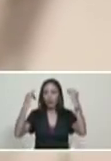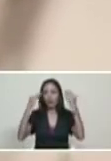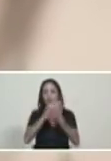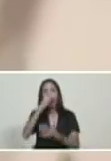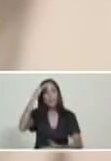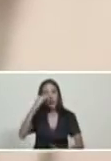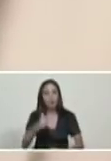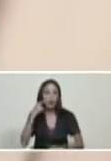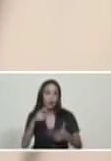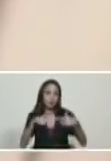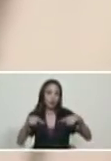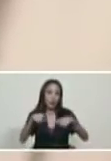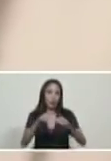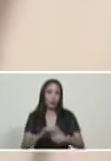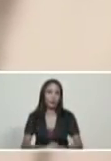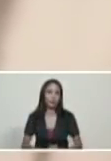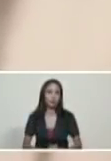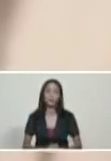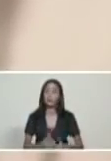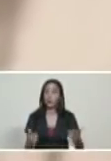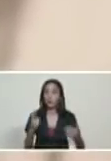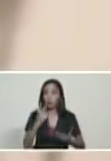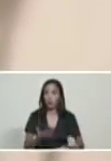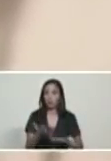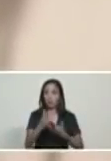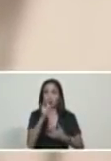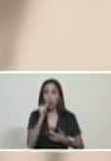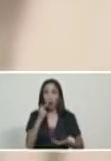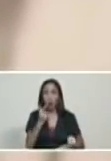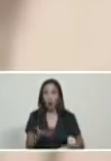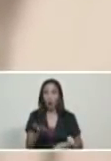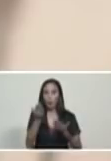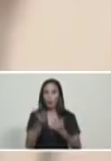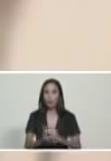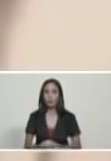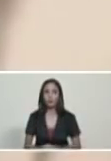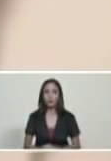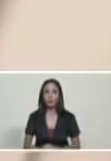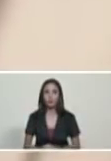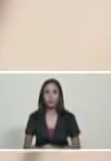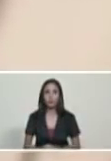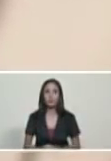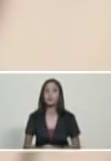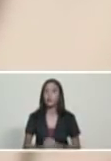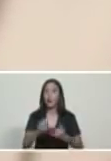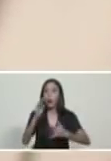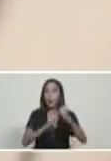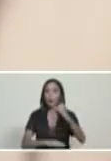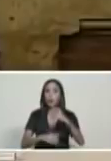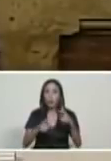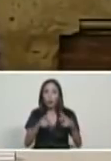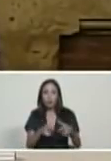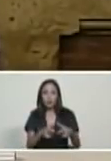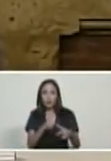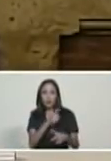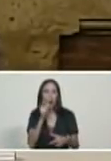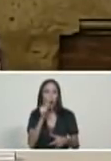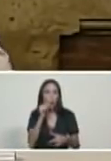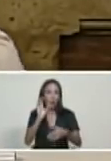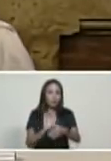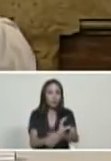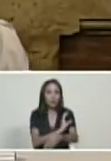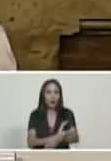Nacional Bolivariana. Tributo a Juan Luis Guerra, de Omar Enrique, el último disco de Omar Enrique.